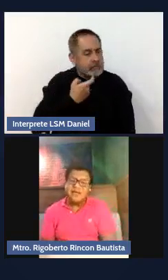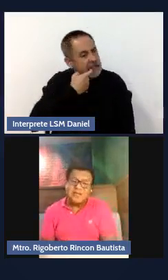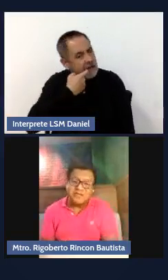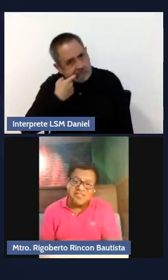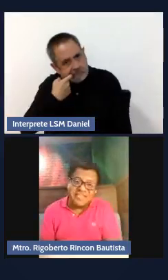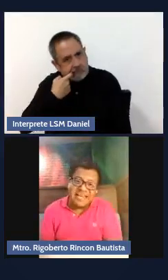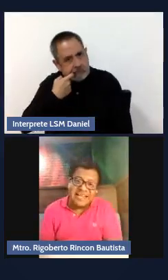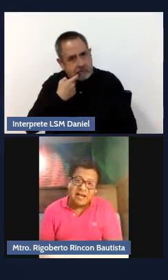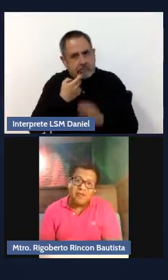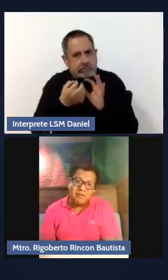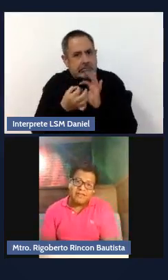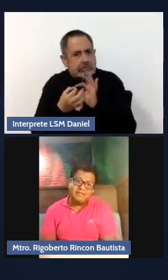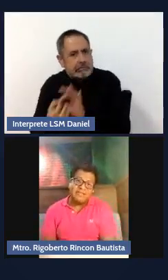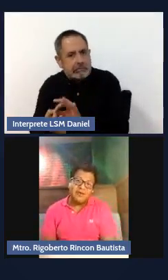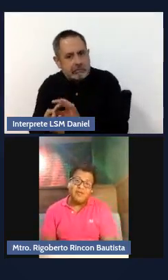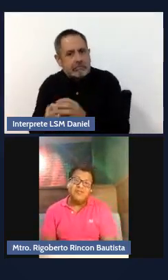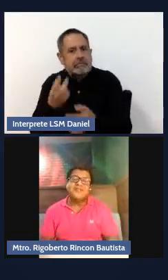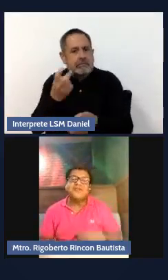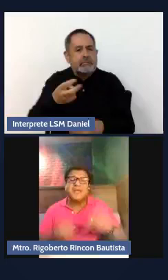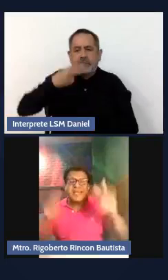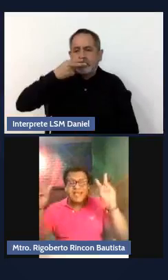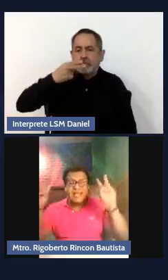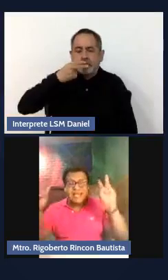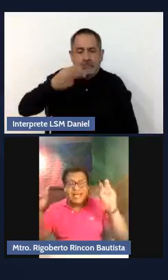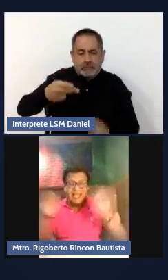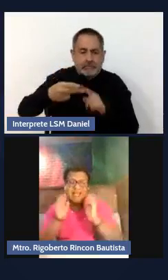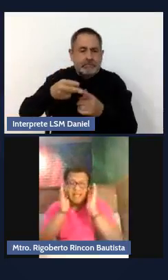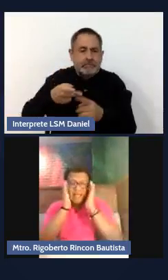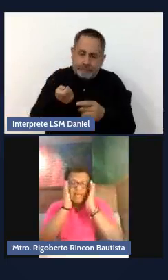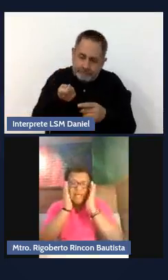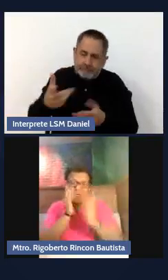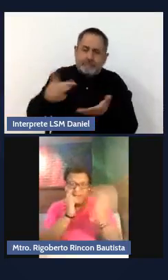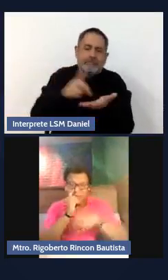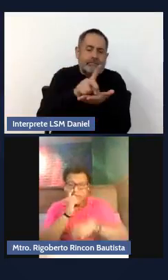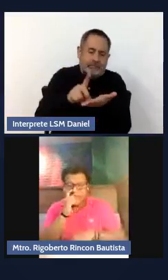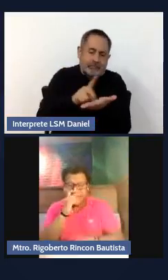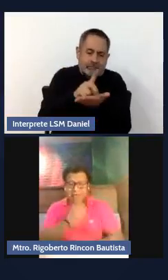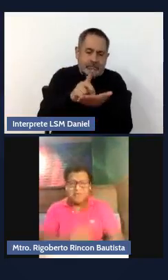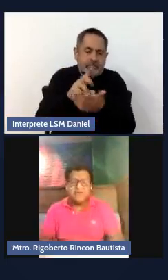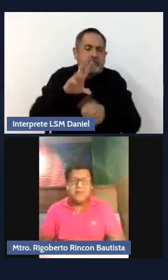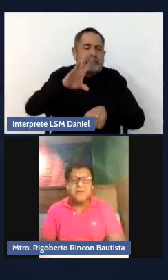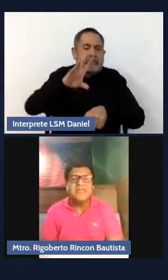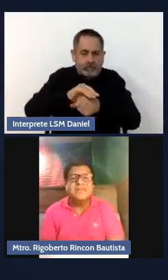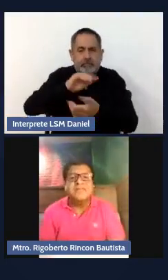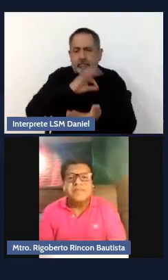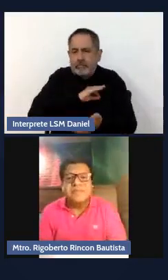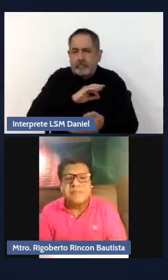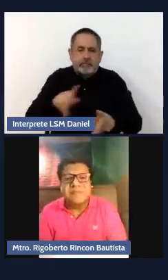considerada completamente como una droga legal en su momento. Siguiente, por favor.